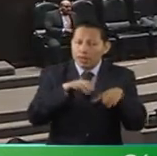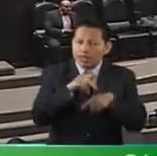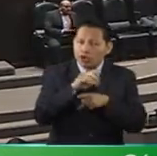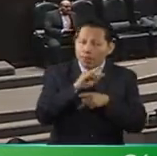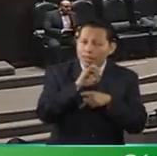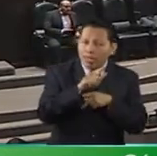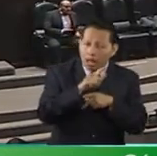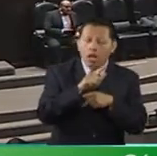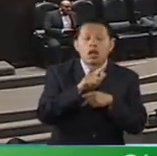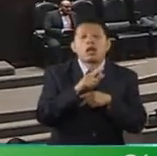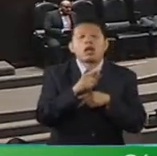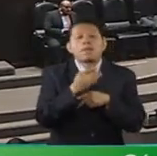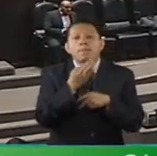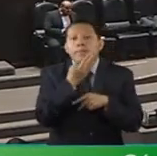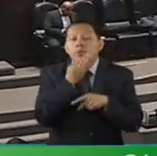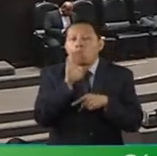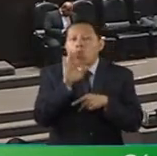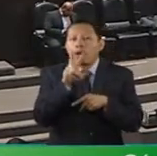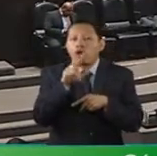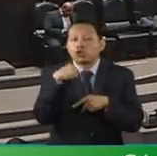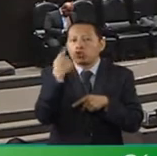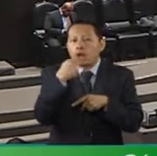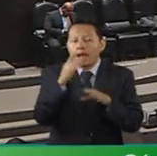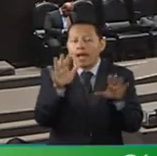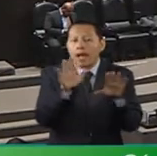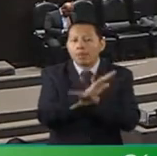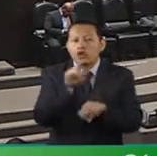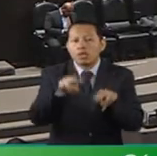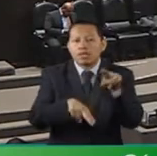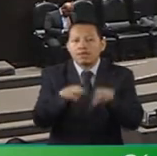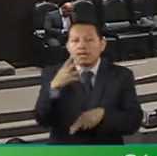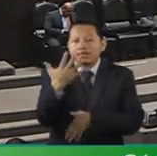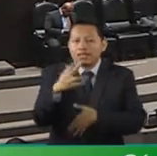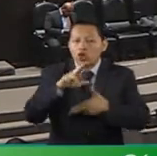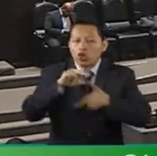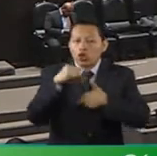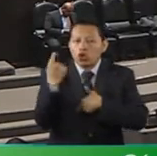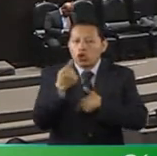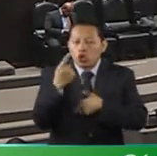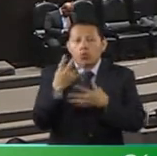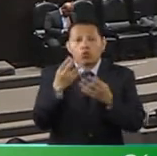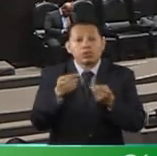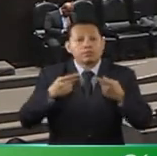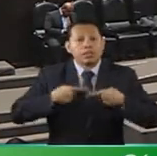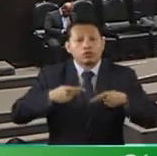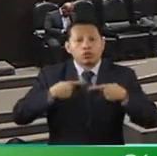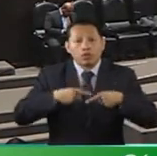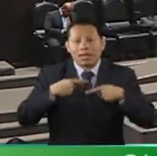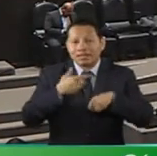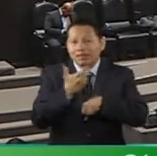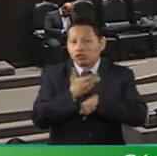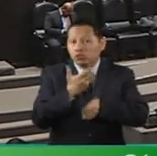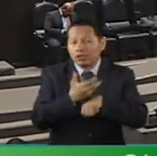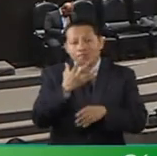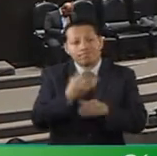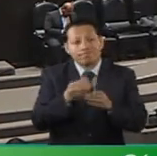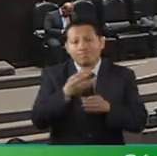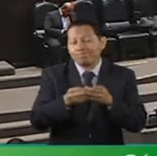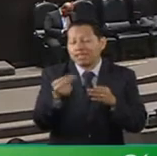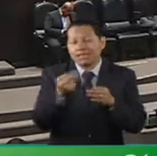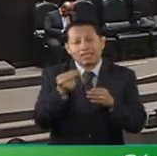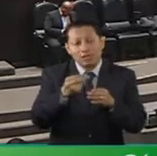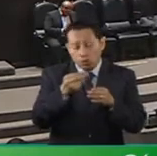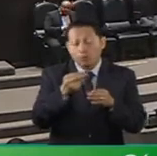categoría 5 en solo 48 horas y ha llevado a la evacuación de millones de personas en los Estados Unidos. Aún así,